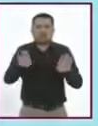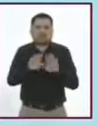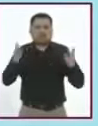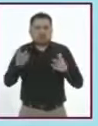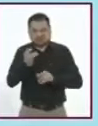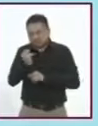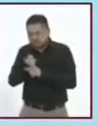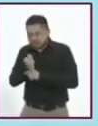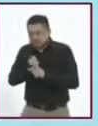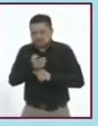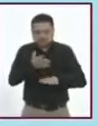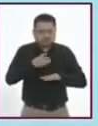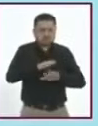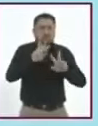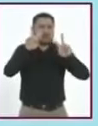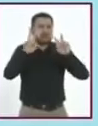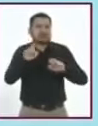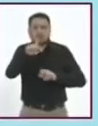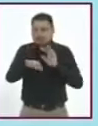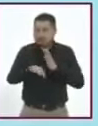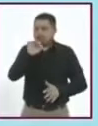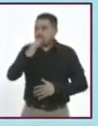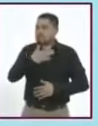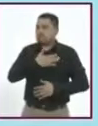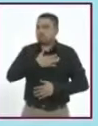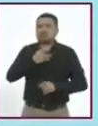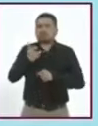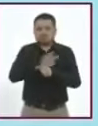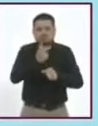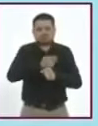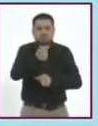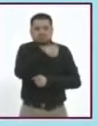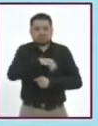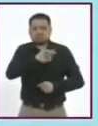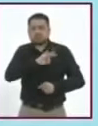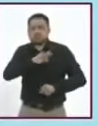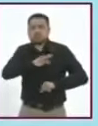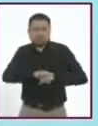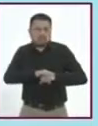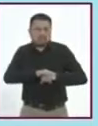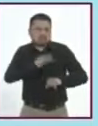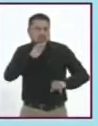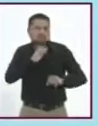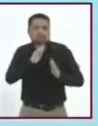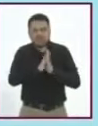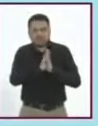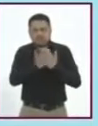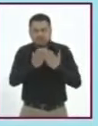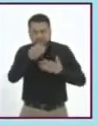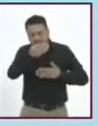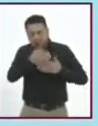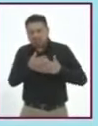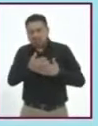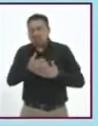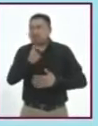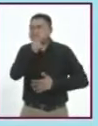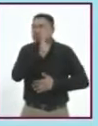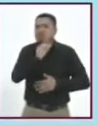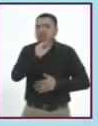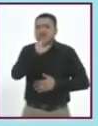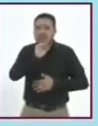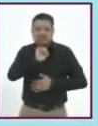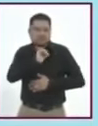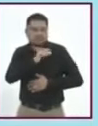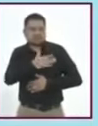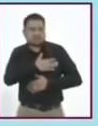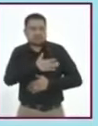una investigación sobre un tema de tu elección, los invitamos a consultar más al respecto en su libro de texto de lengua materna